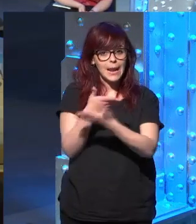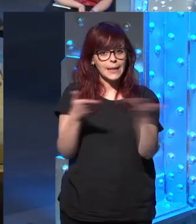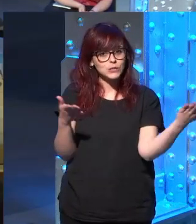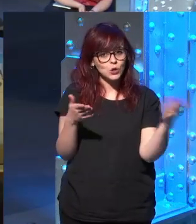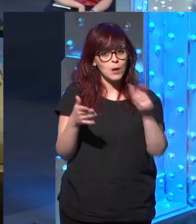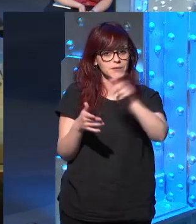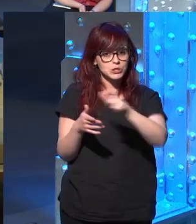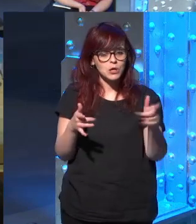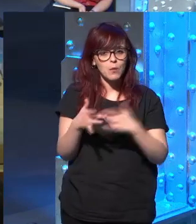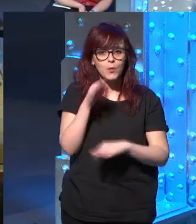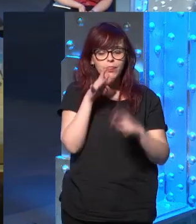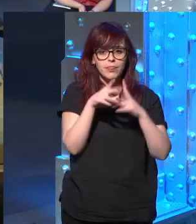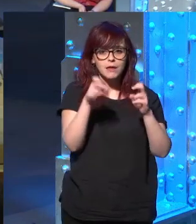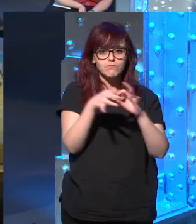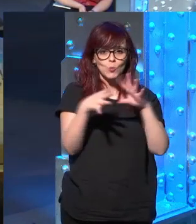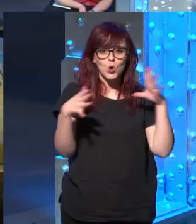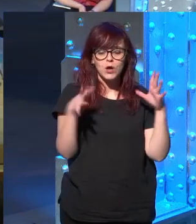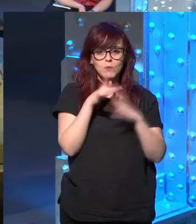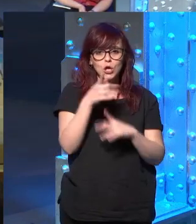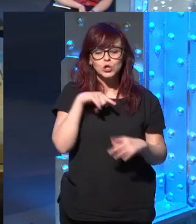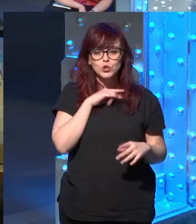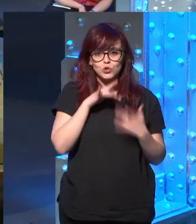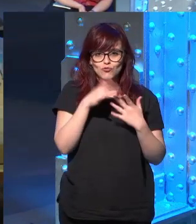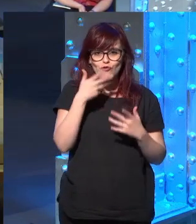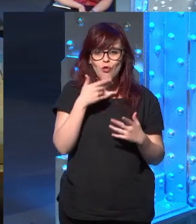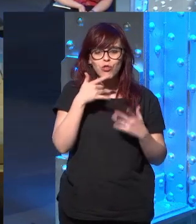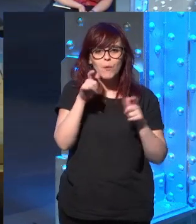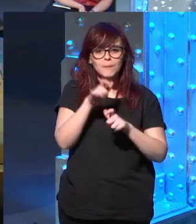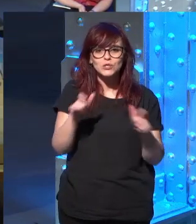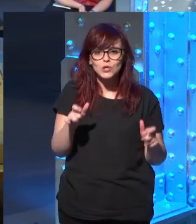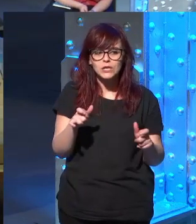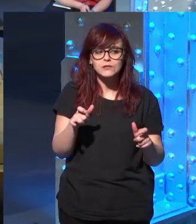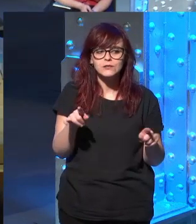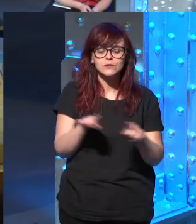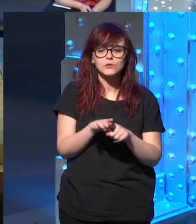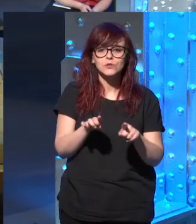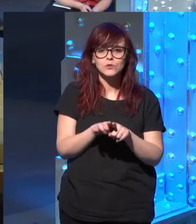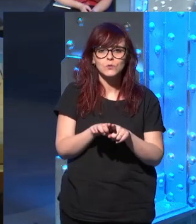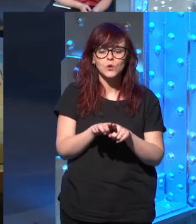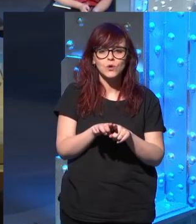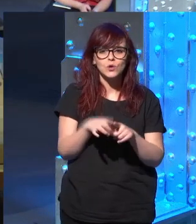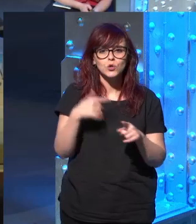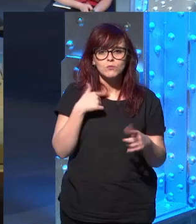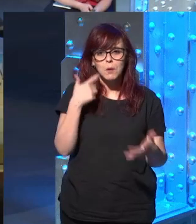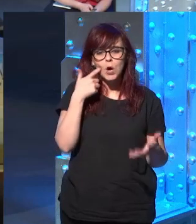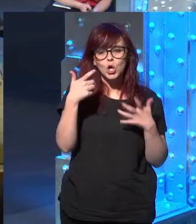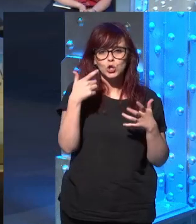leer cosas dispares, pero que yo siento que no los conozco, ¿no? Del todo, no sé quiénes son. Yo lo noto mucho